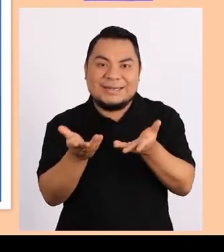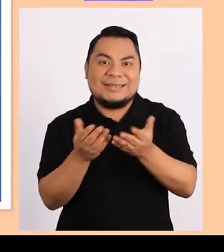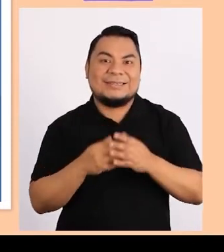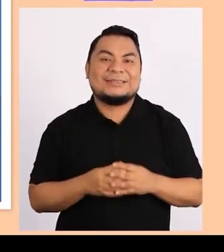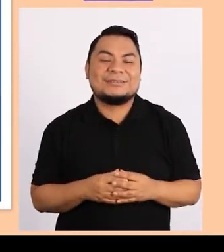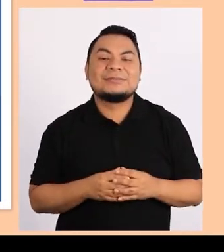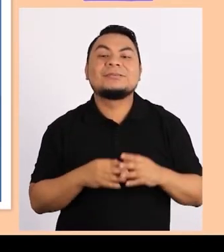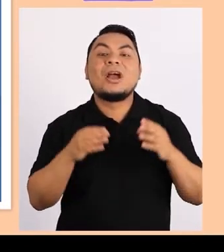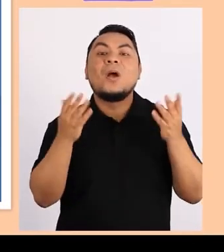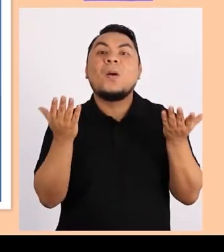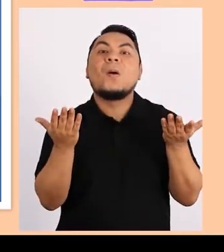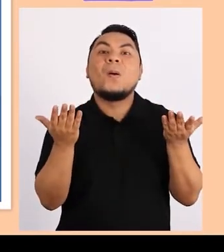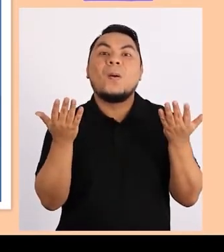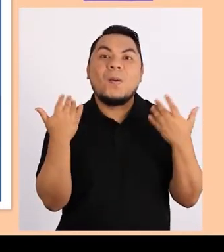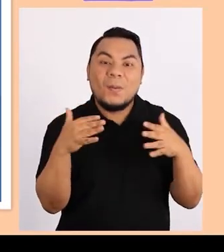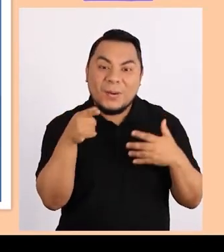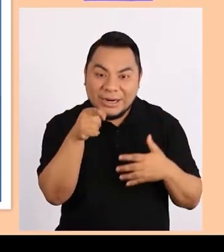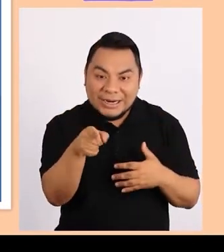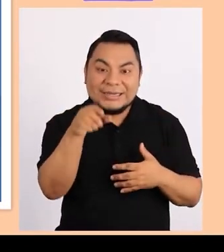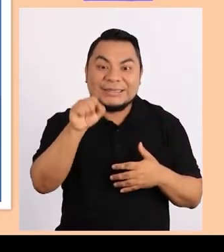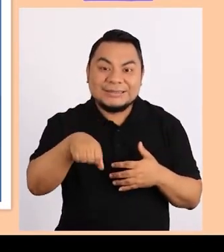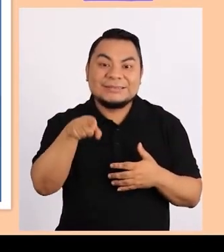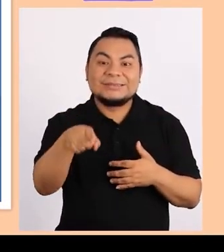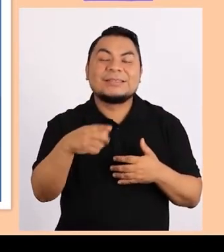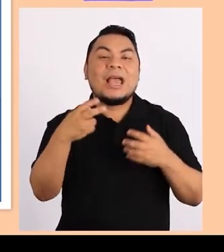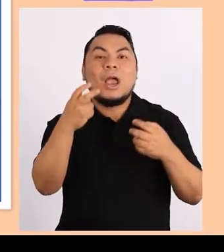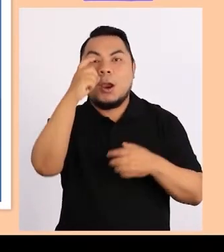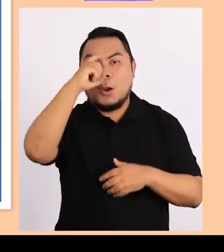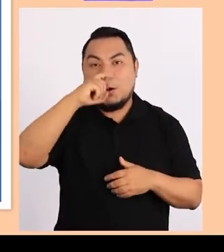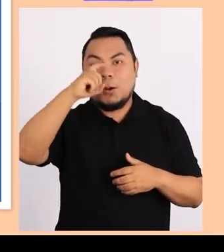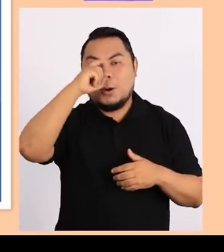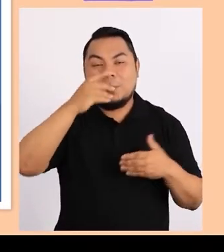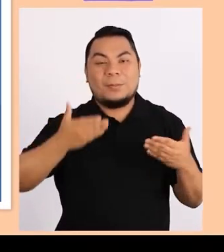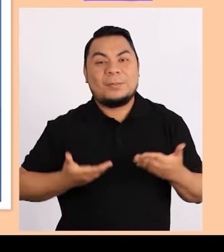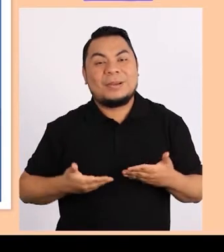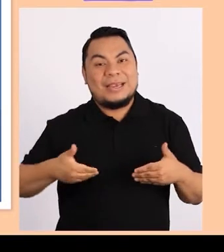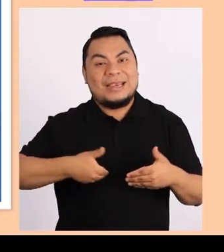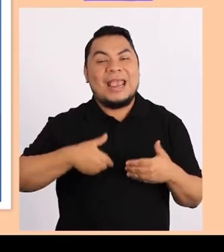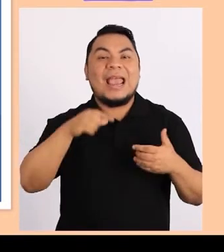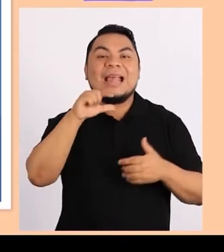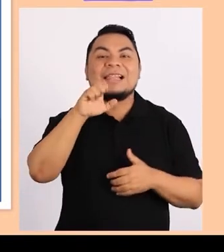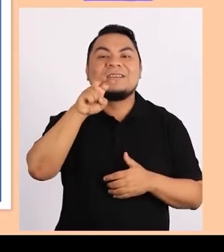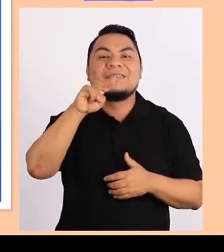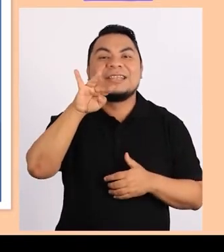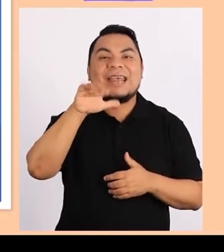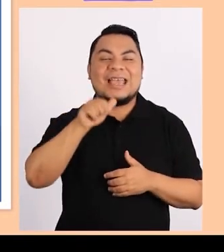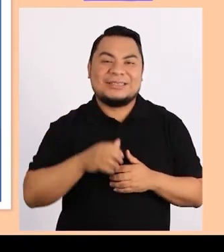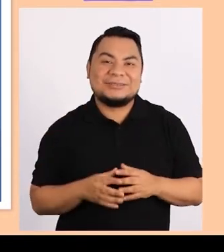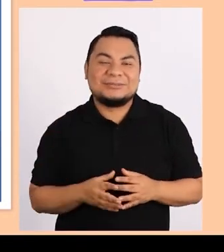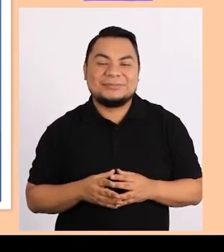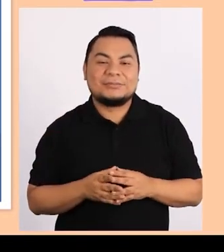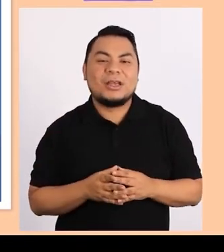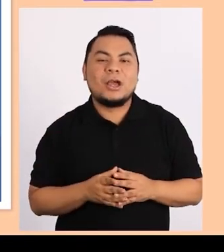Gira y mira. ¡Oh! Es la muñeca Elvira.